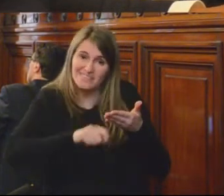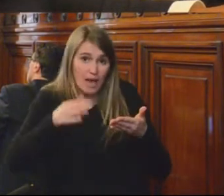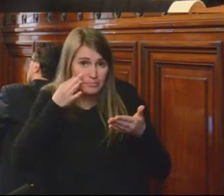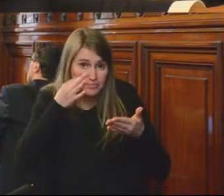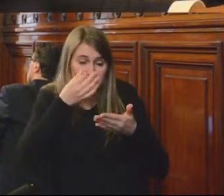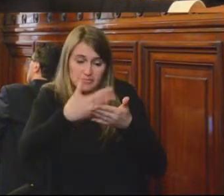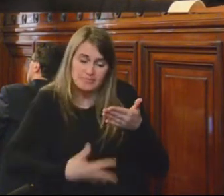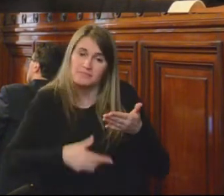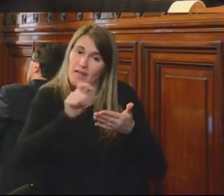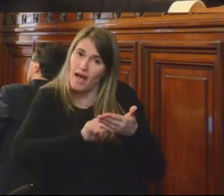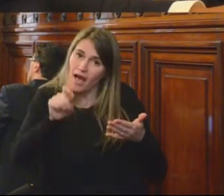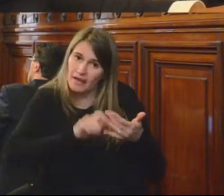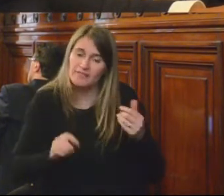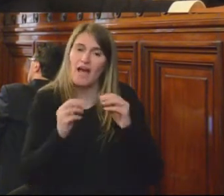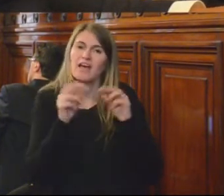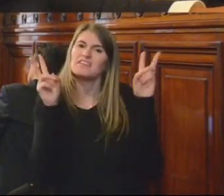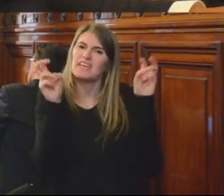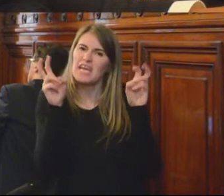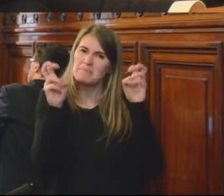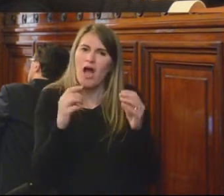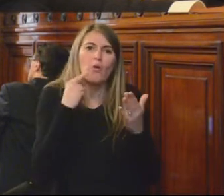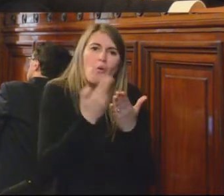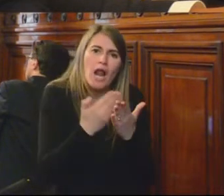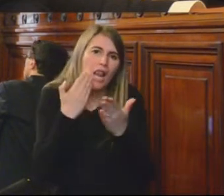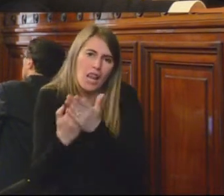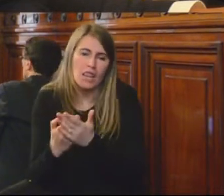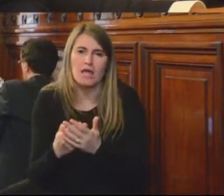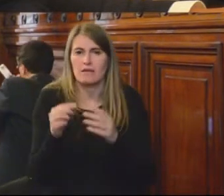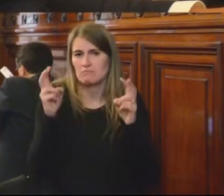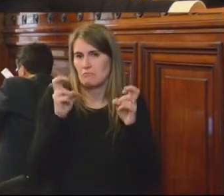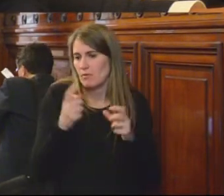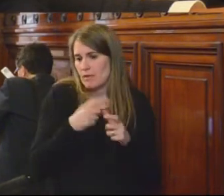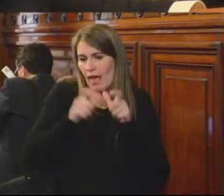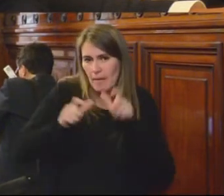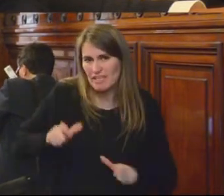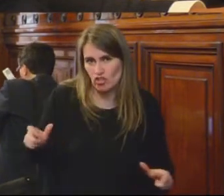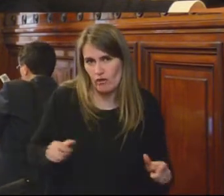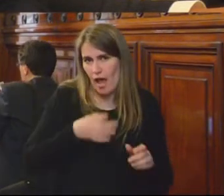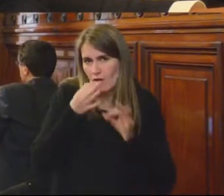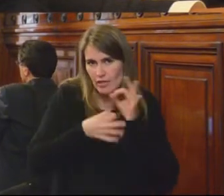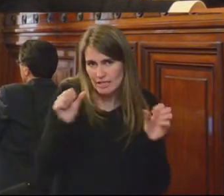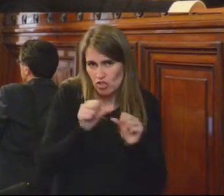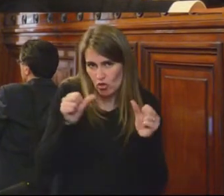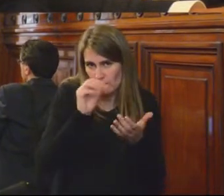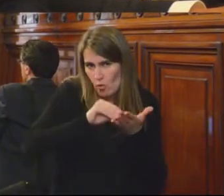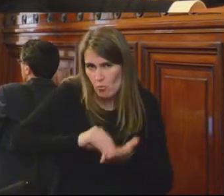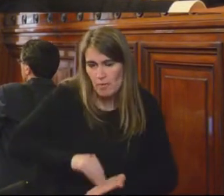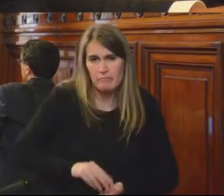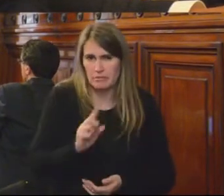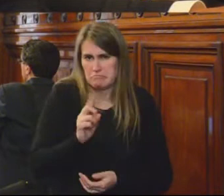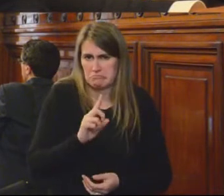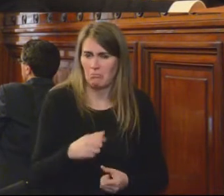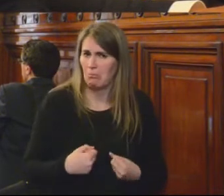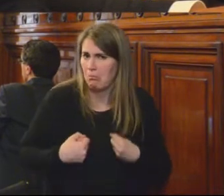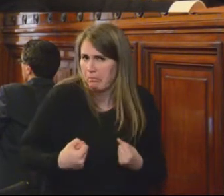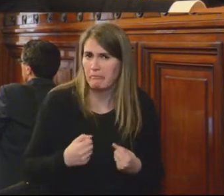asuntos tratados en resumen de las exposiciones de sus integrantes y decisiones adoptadas. Sin embargo, de manera contundente, el